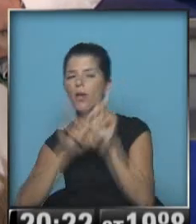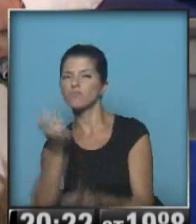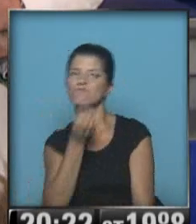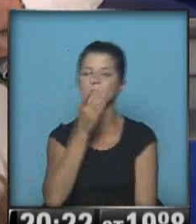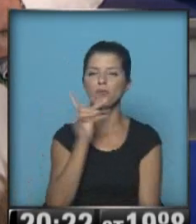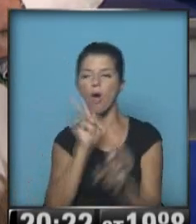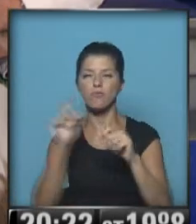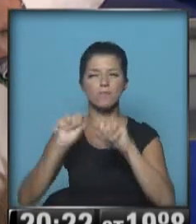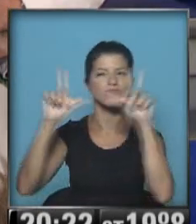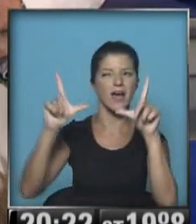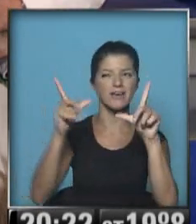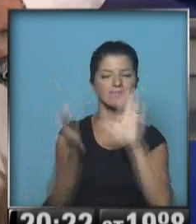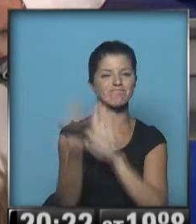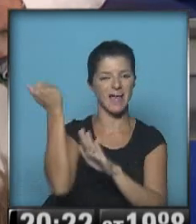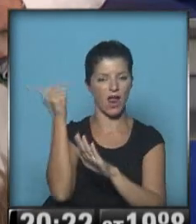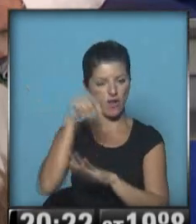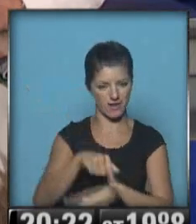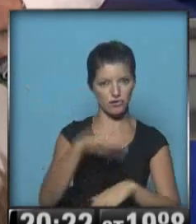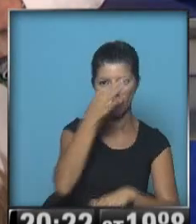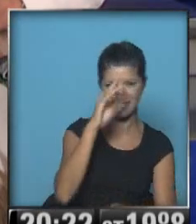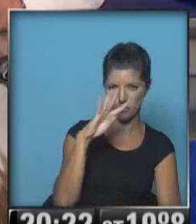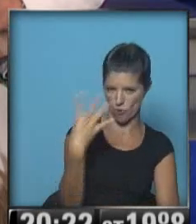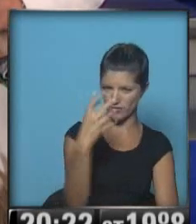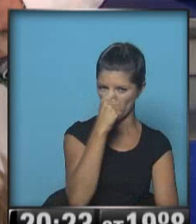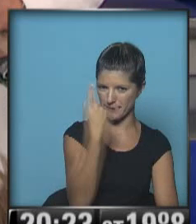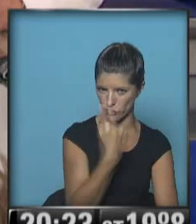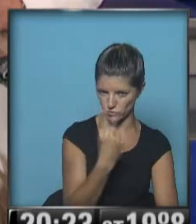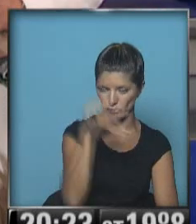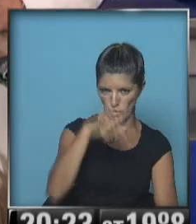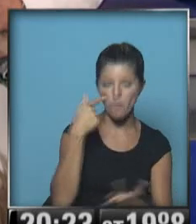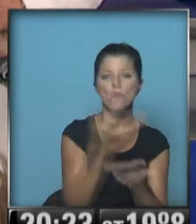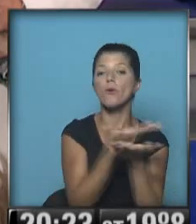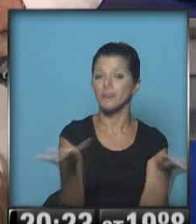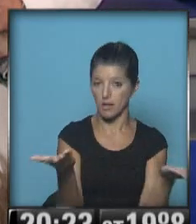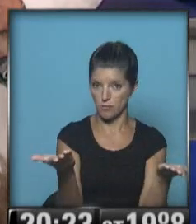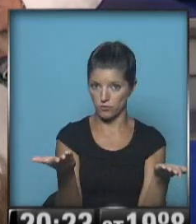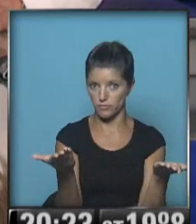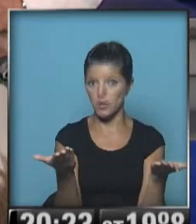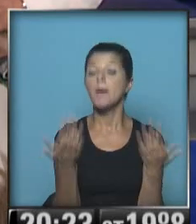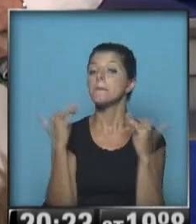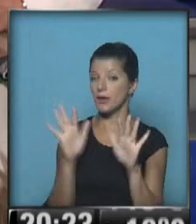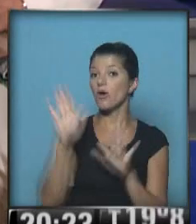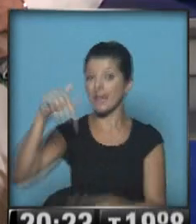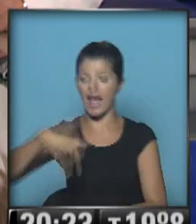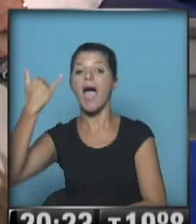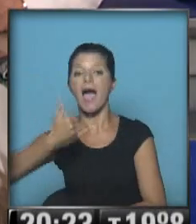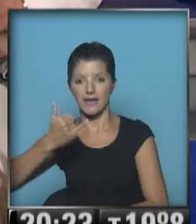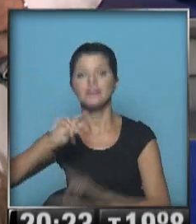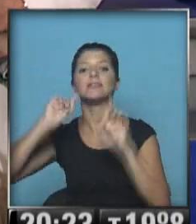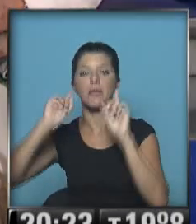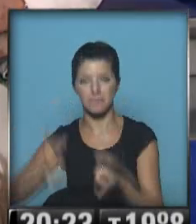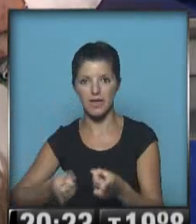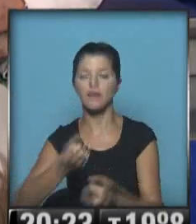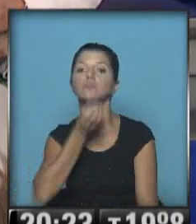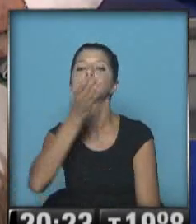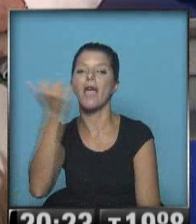algunas imágenes no se usar en estos 24 minutos que pasamos ni bien comenzamos esta edición especial de edón 7 pero que los tenemos y Tenemos también los